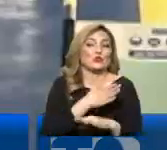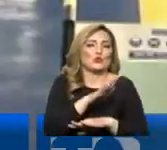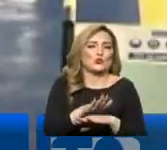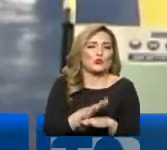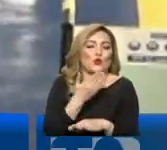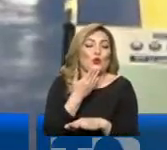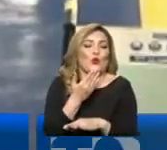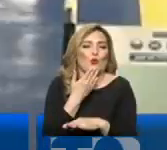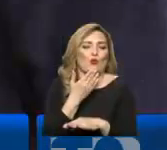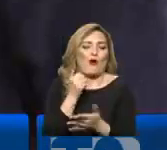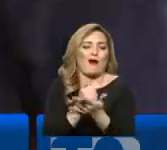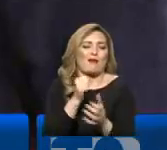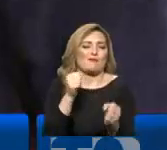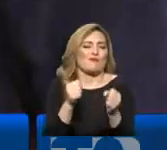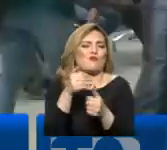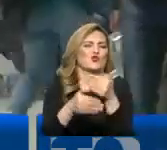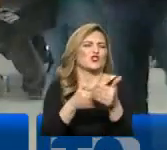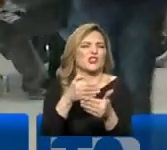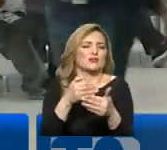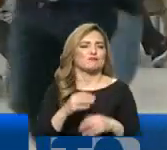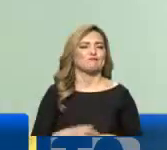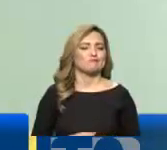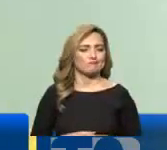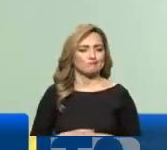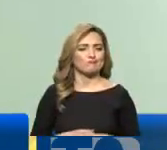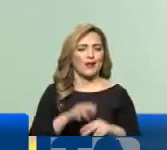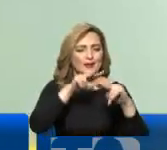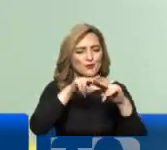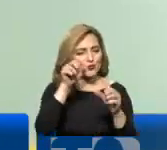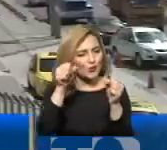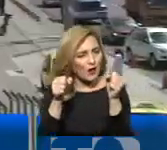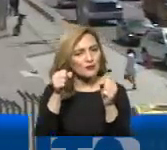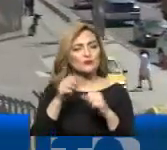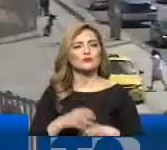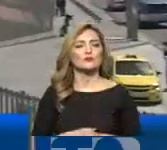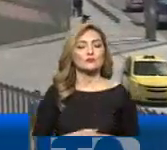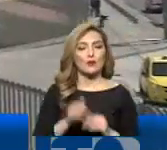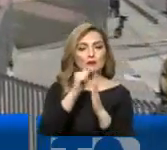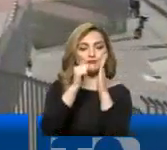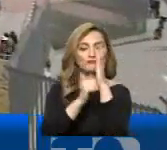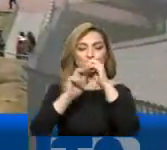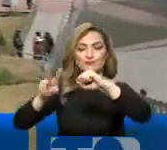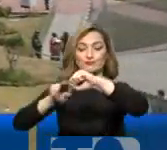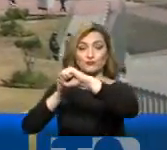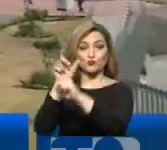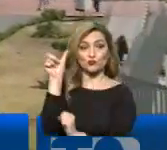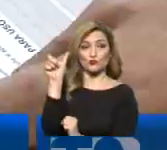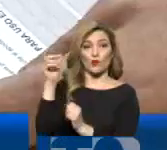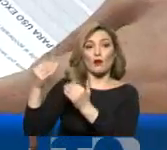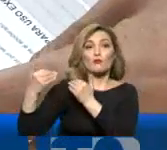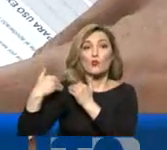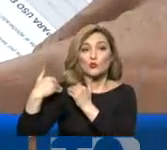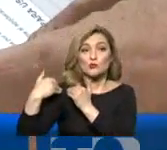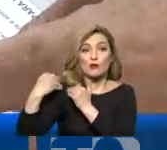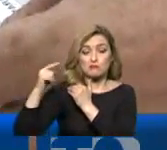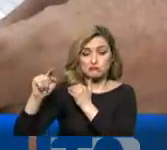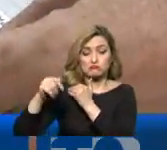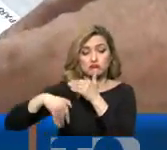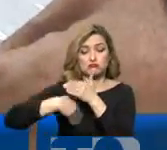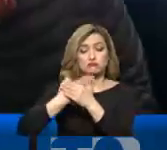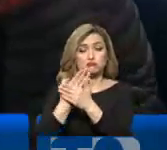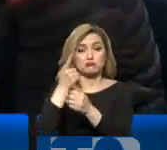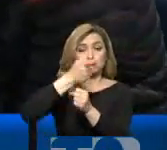posible reactivación de los procesos de matriculación y revisión vehicular. La Agencia Nacional de Tránsito es la encargada de emitir los